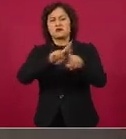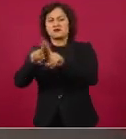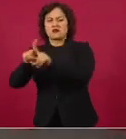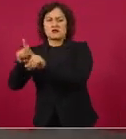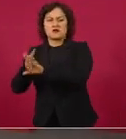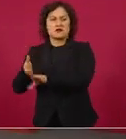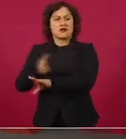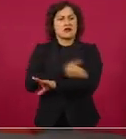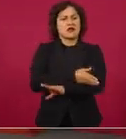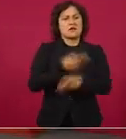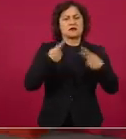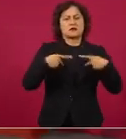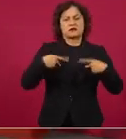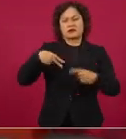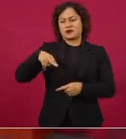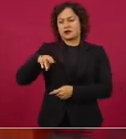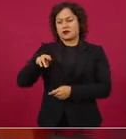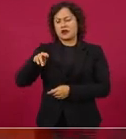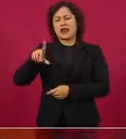se llama Patria,